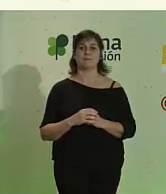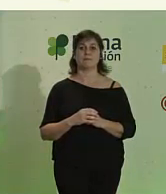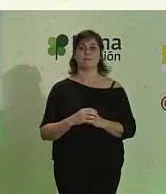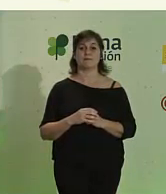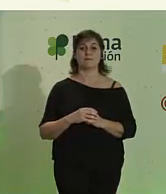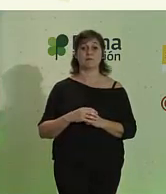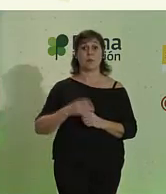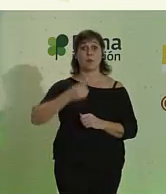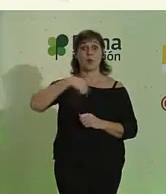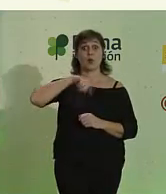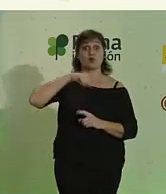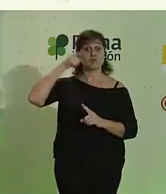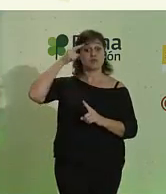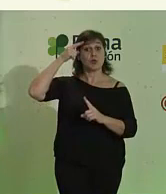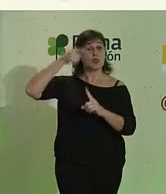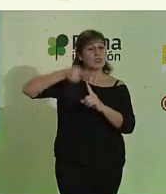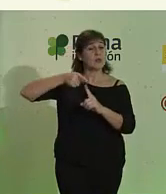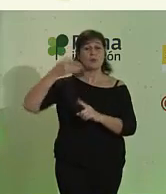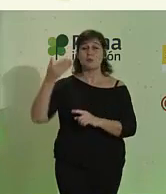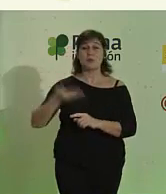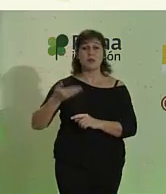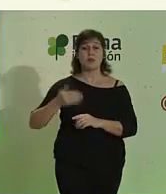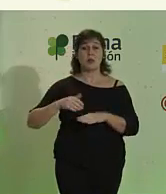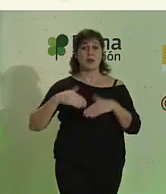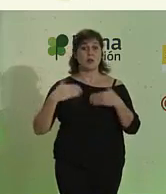Nuestra misión principal